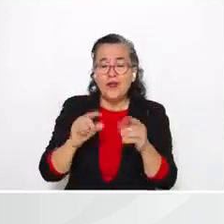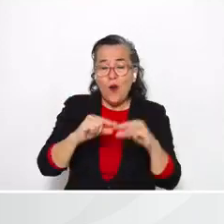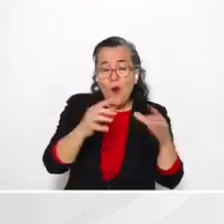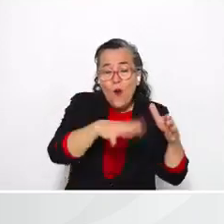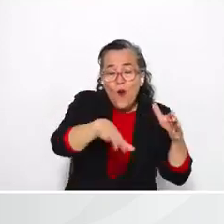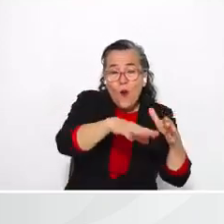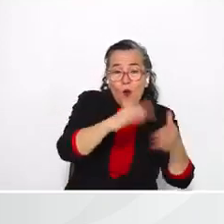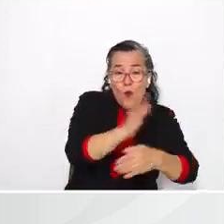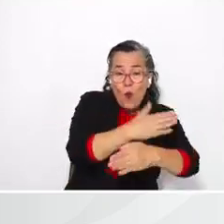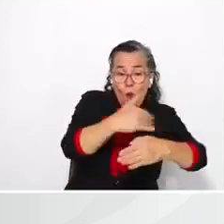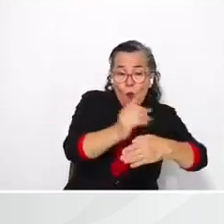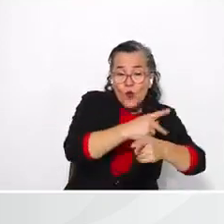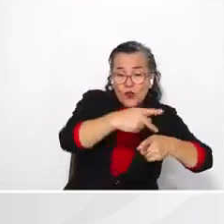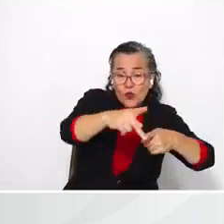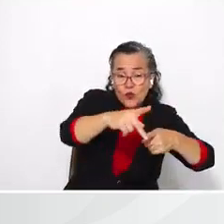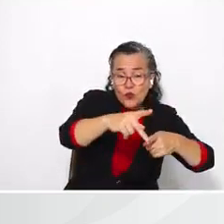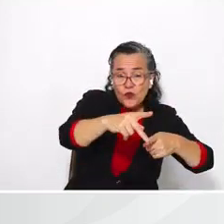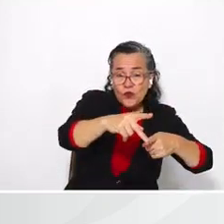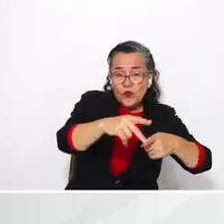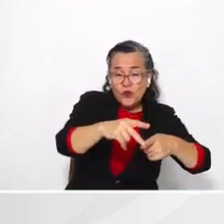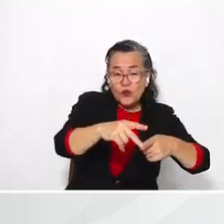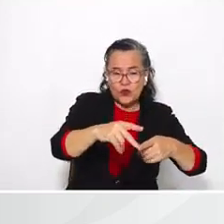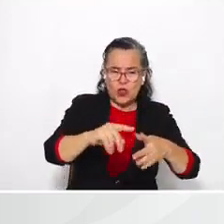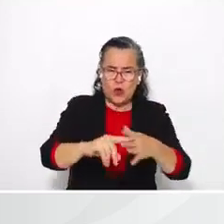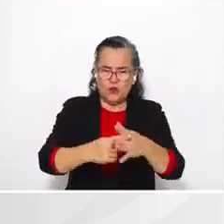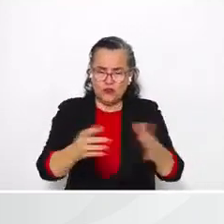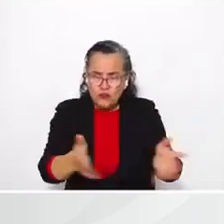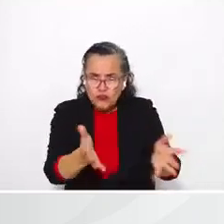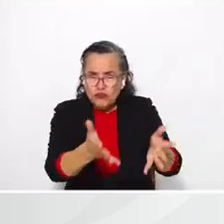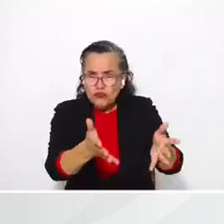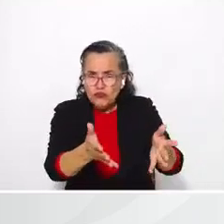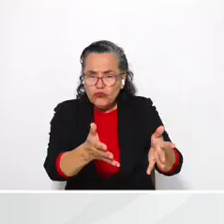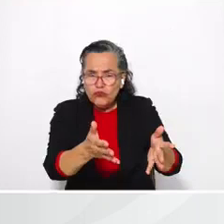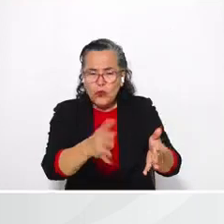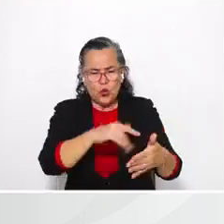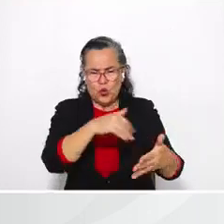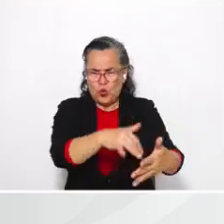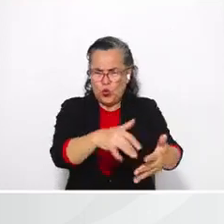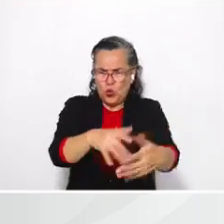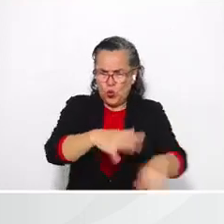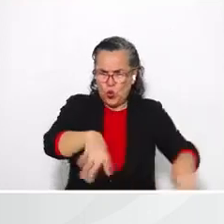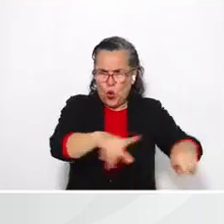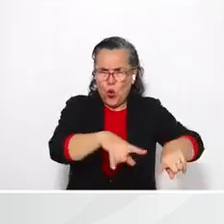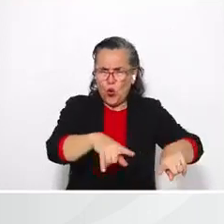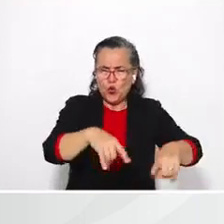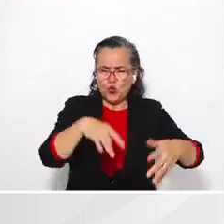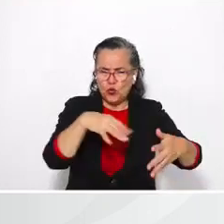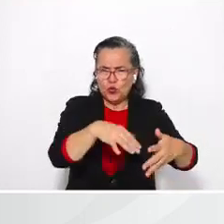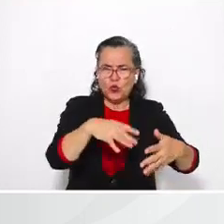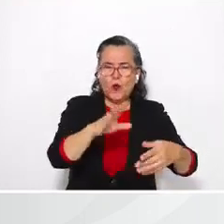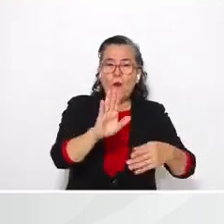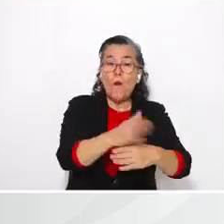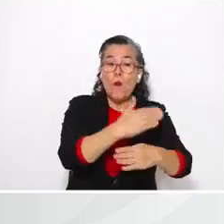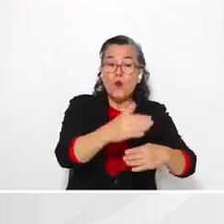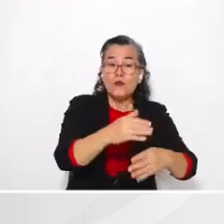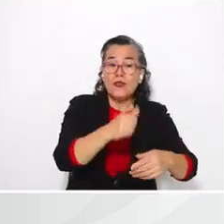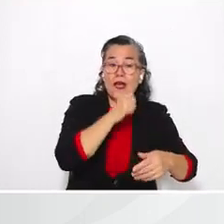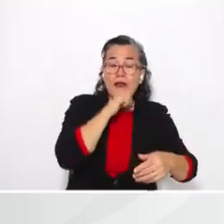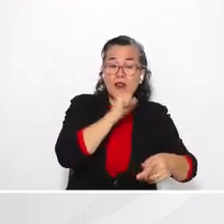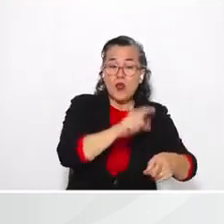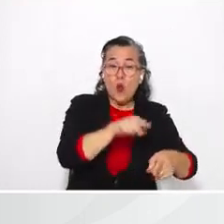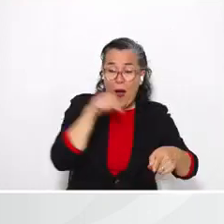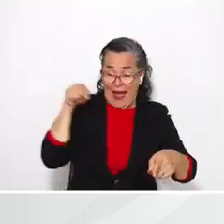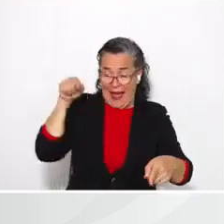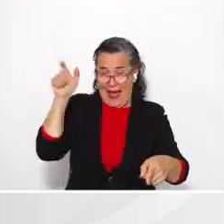de músicos profesionales y amateurs, todos estudiosos de la música antigua,